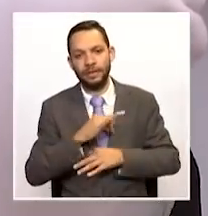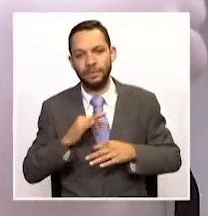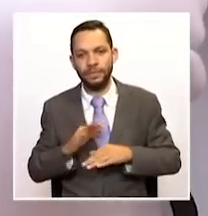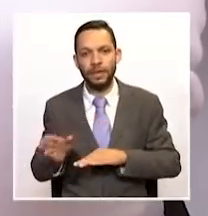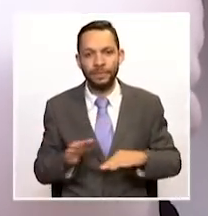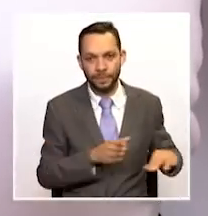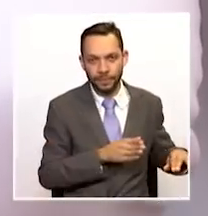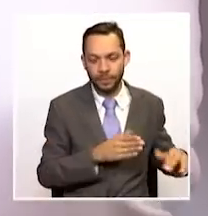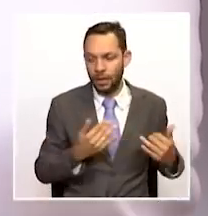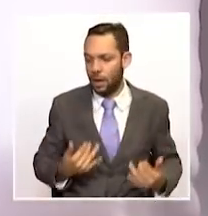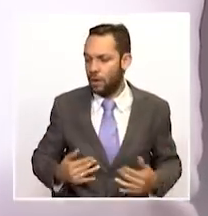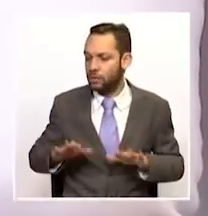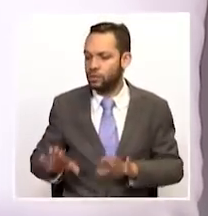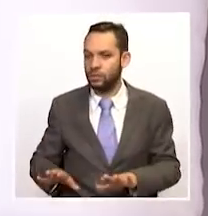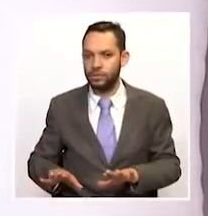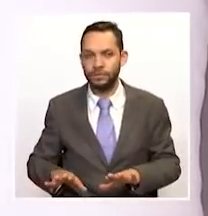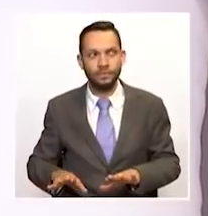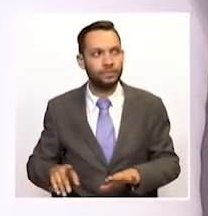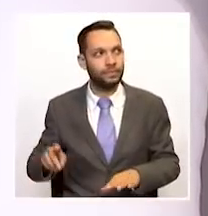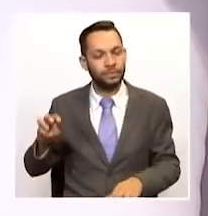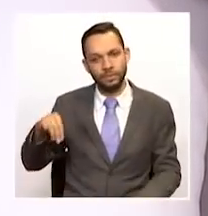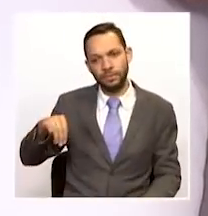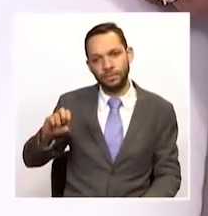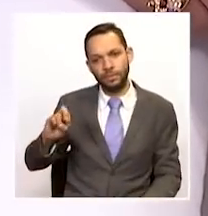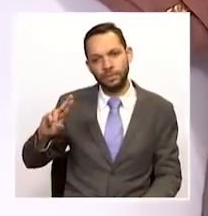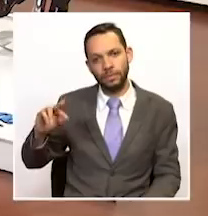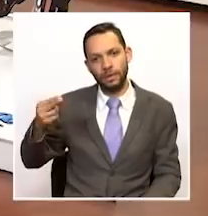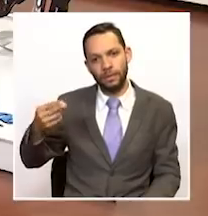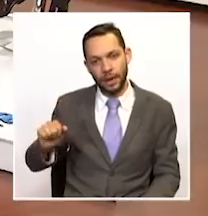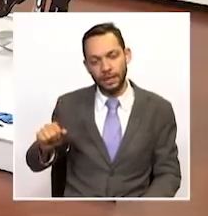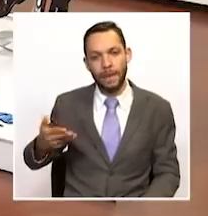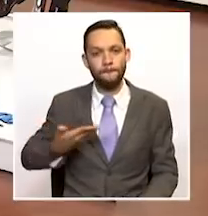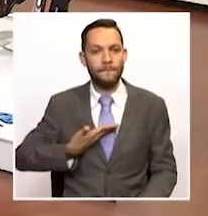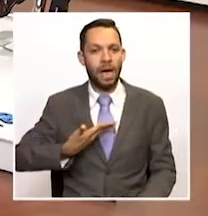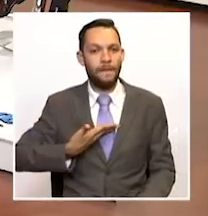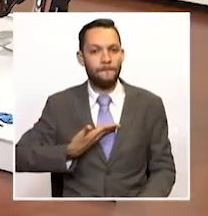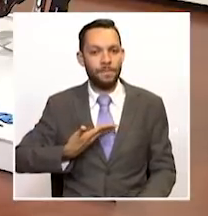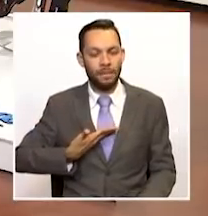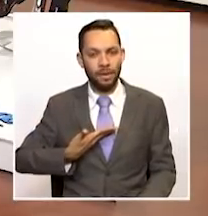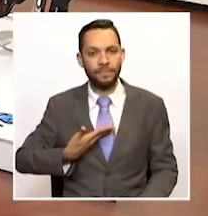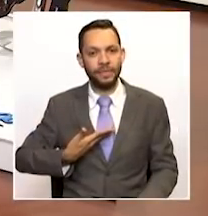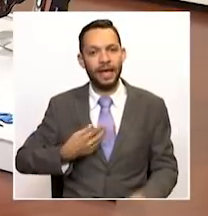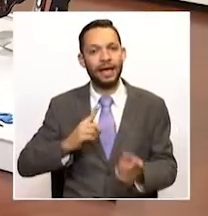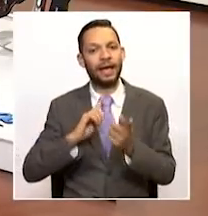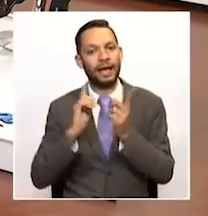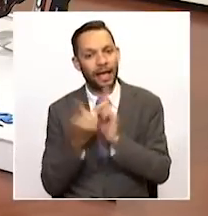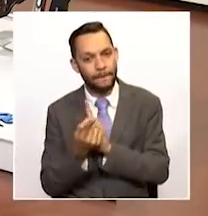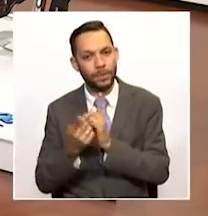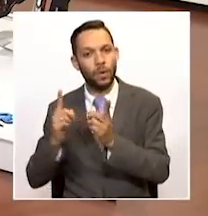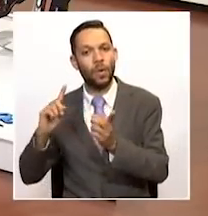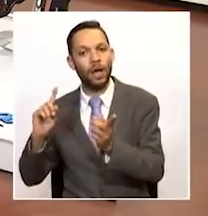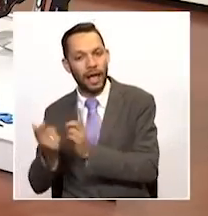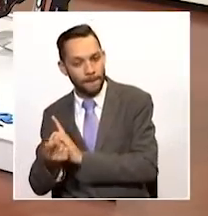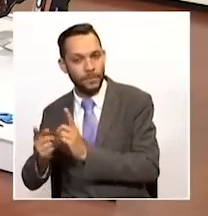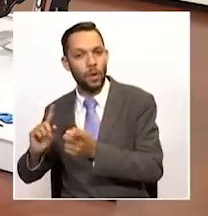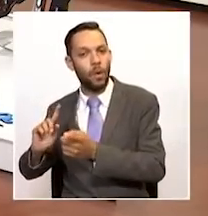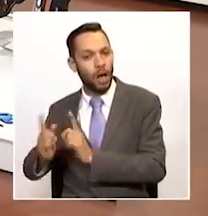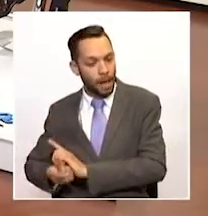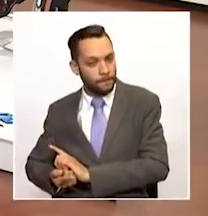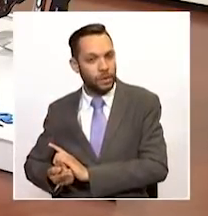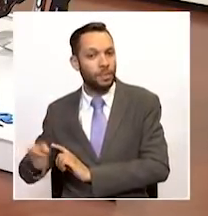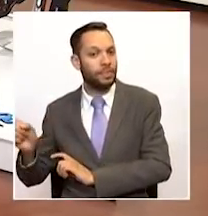actividad muy están viendo la pipa de marta que la mamá usted tiene que estar cambiando la pipa permanentemente porque ella sí la necesita